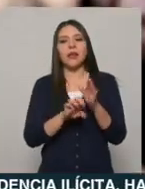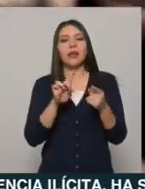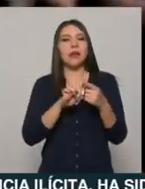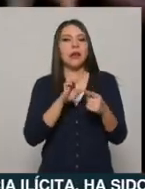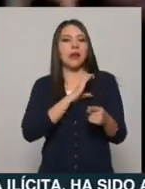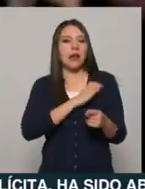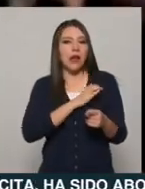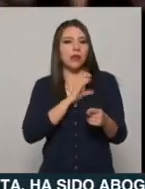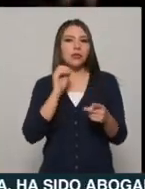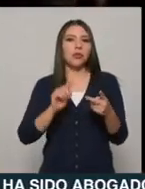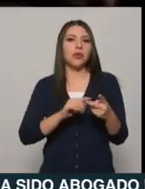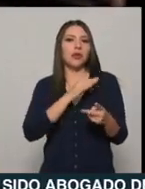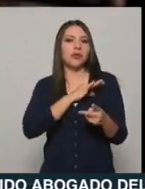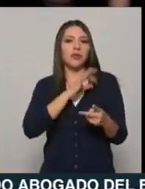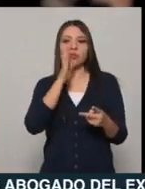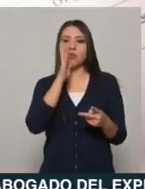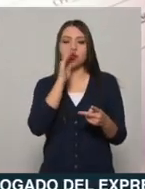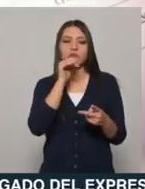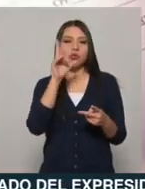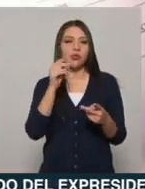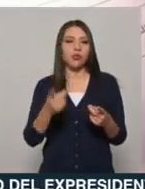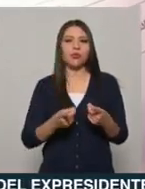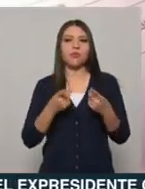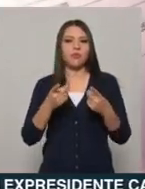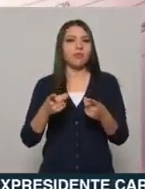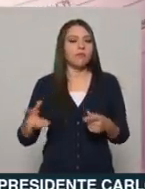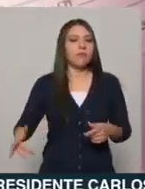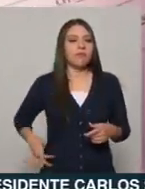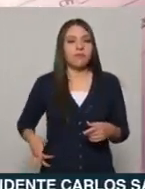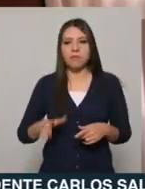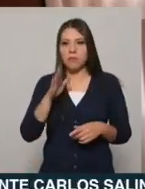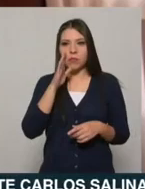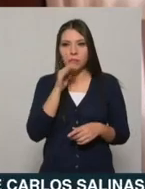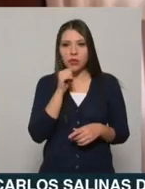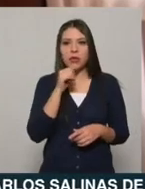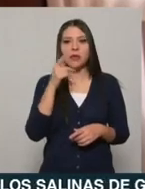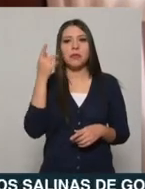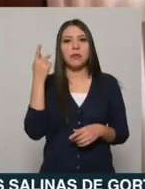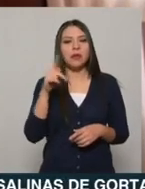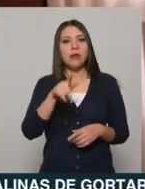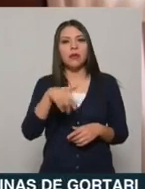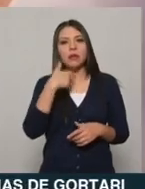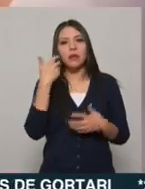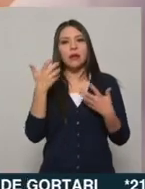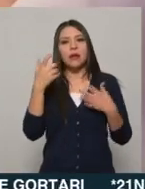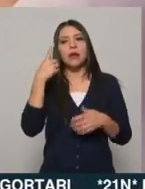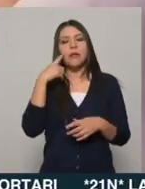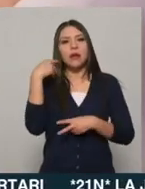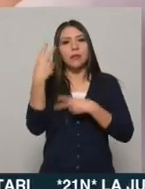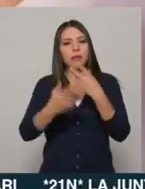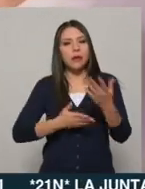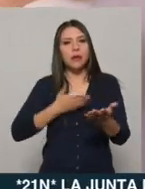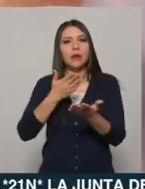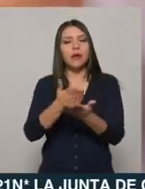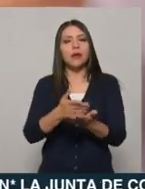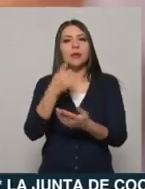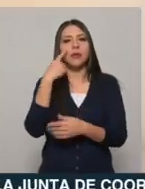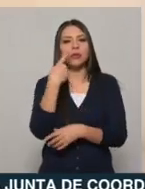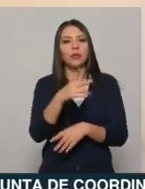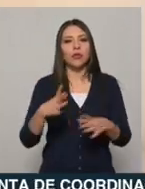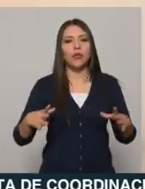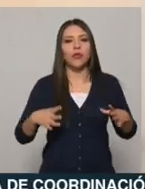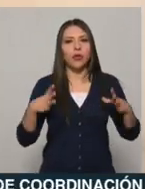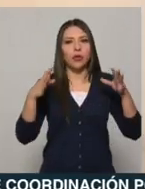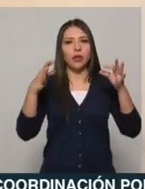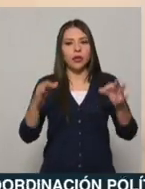procesos infecciosos que no pudieran ser susceptibles a tratamiento, pero lo que buscamos es justo que se acerquen a nuestra fundación y que seamos